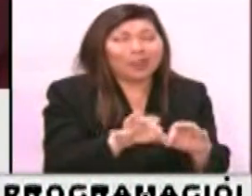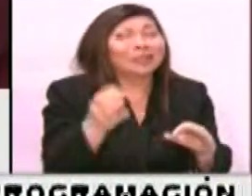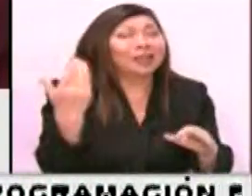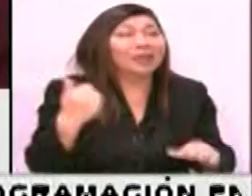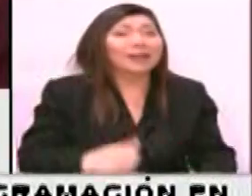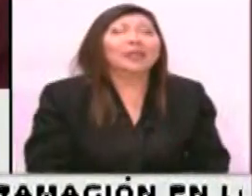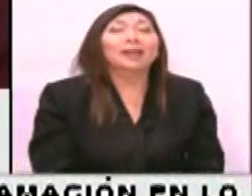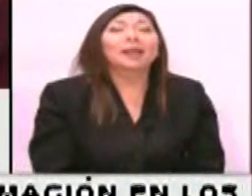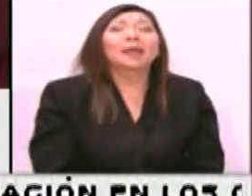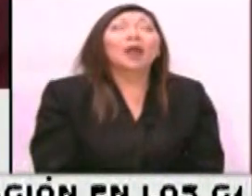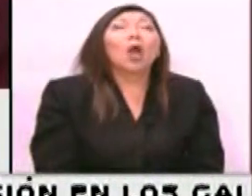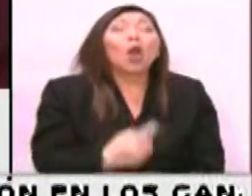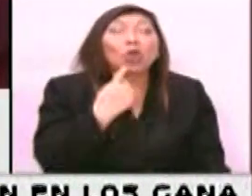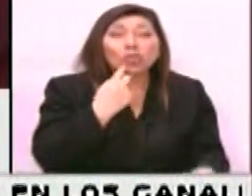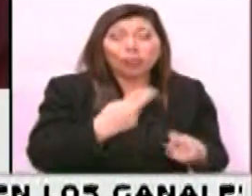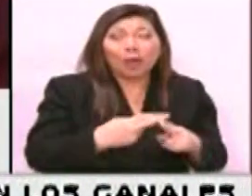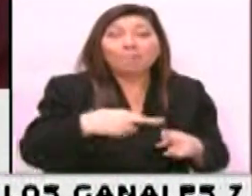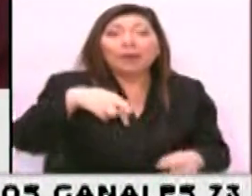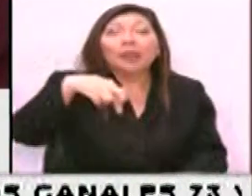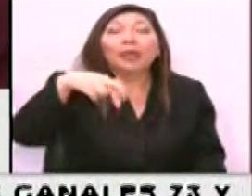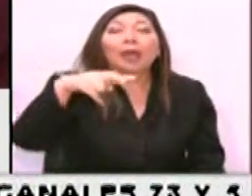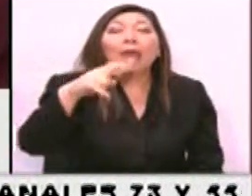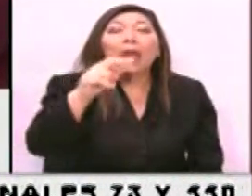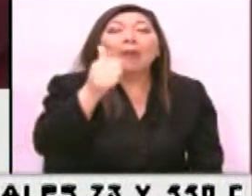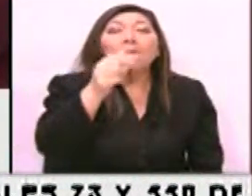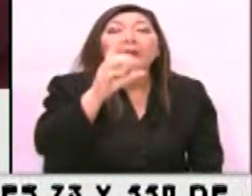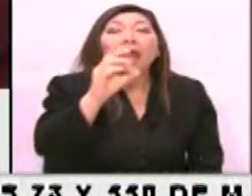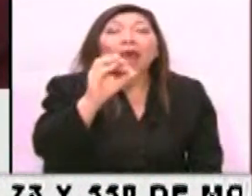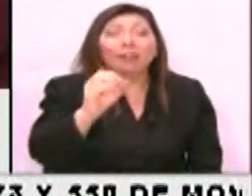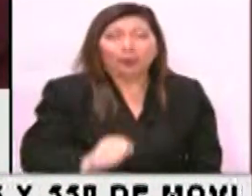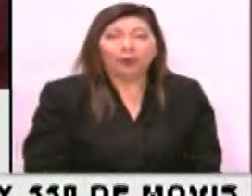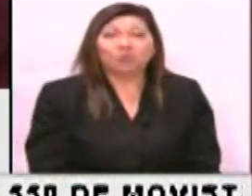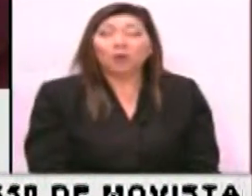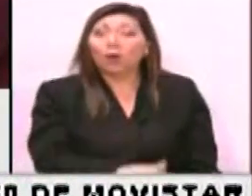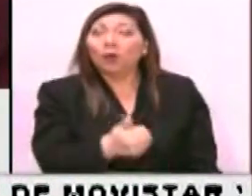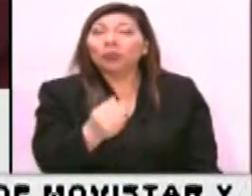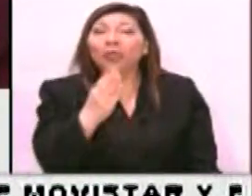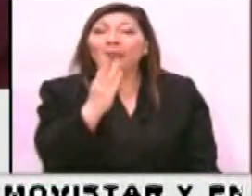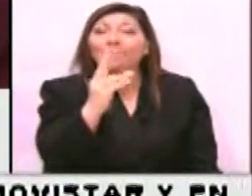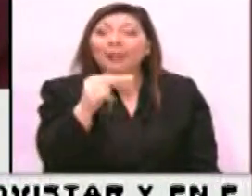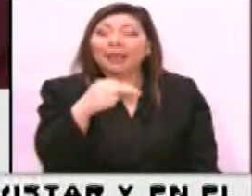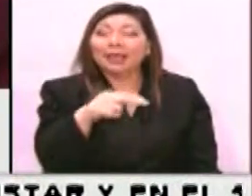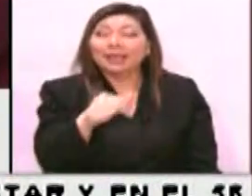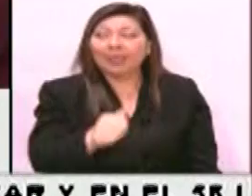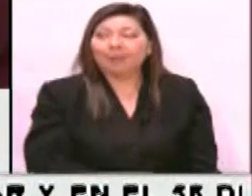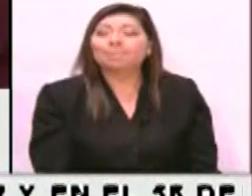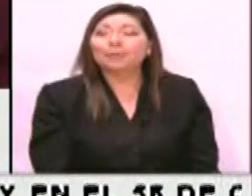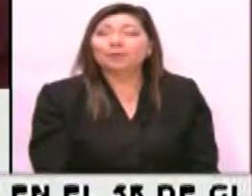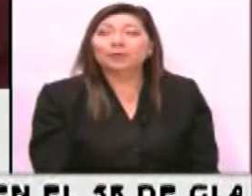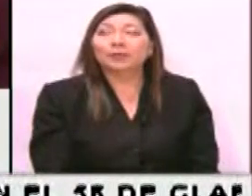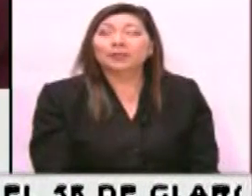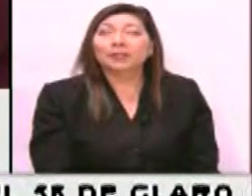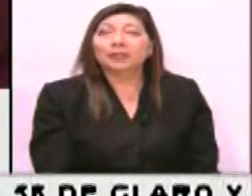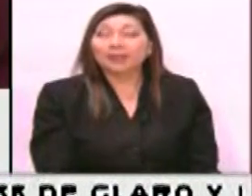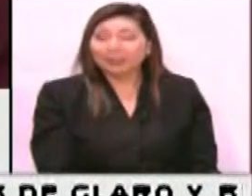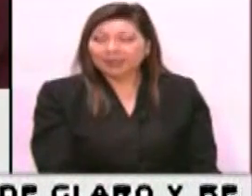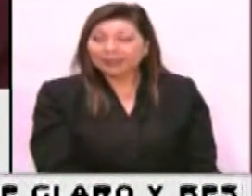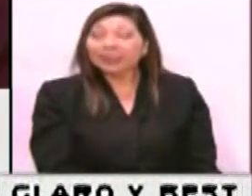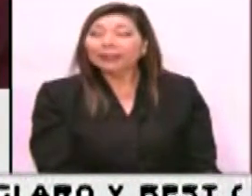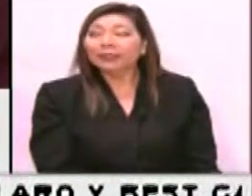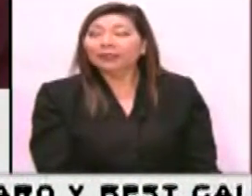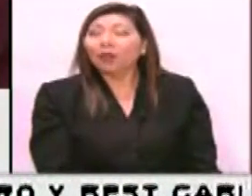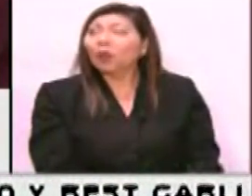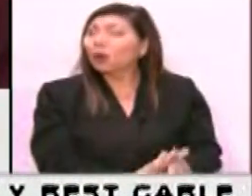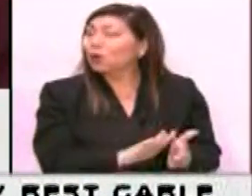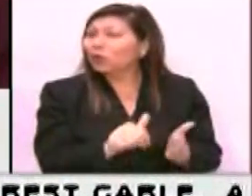con Jorge del Prado, con Rolando Breña, que así de chiquito es un hombre sumamente perspicaz, con el Negro Barrera,